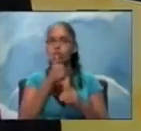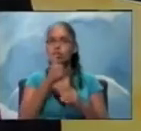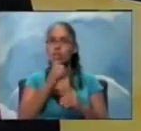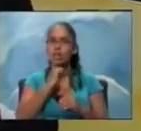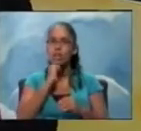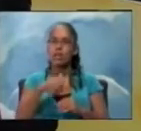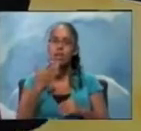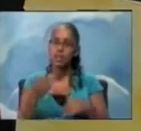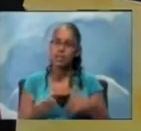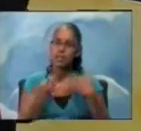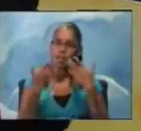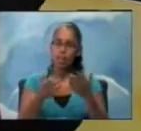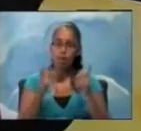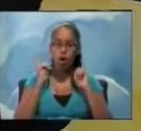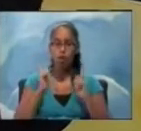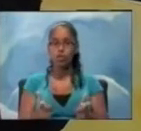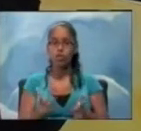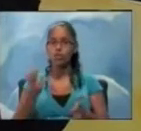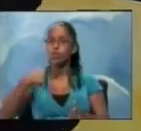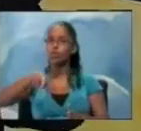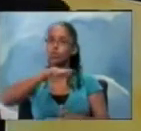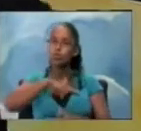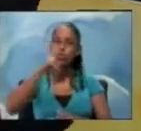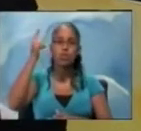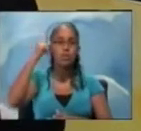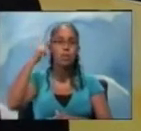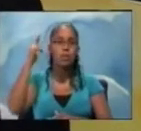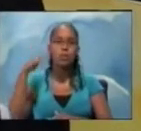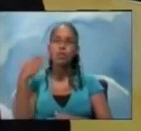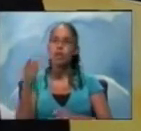te ha dado autoridad? Nosotros sabemos que la